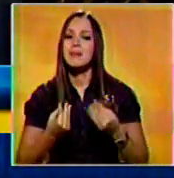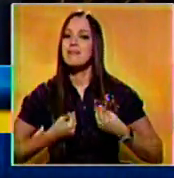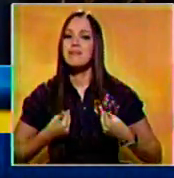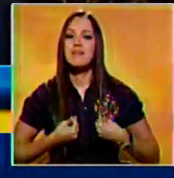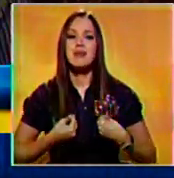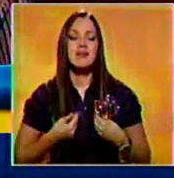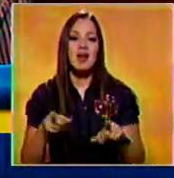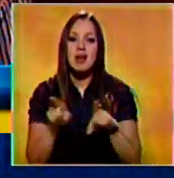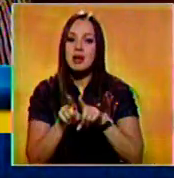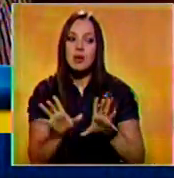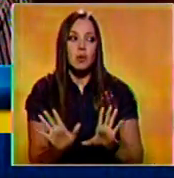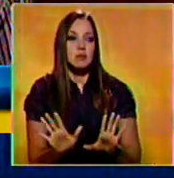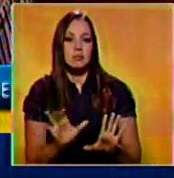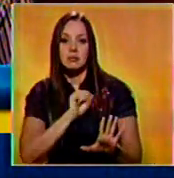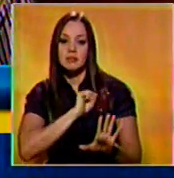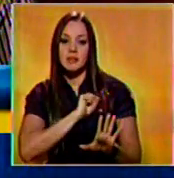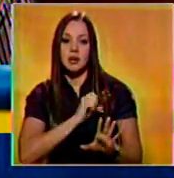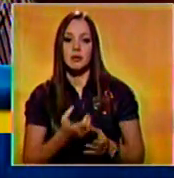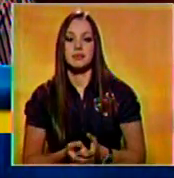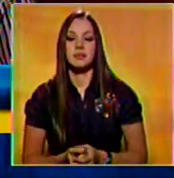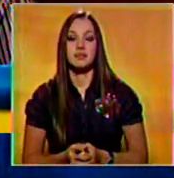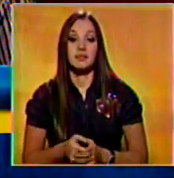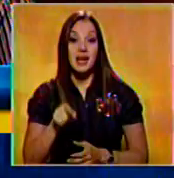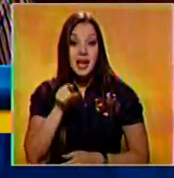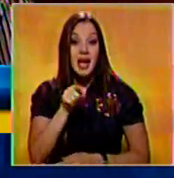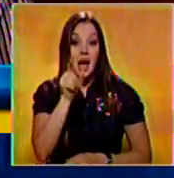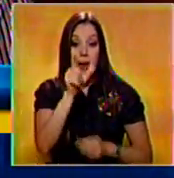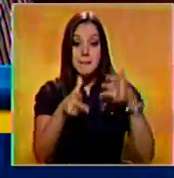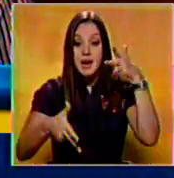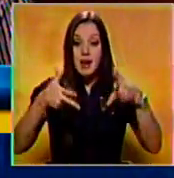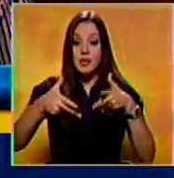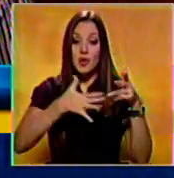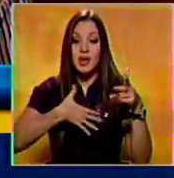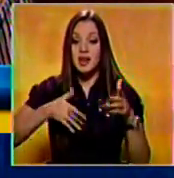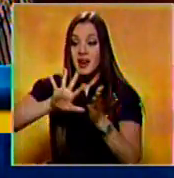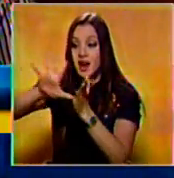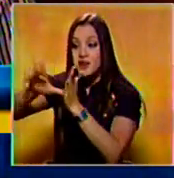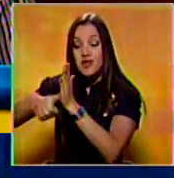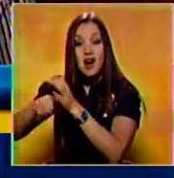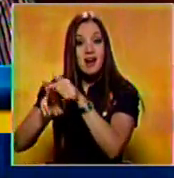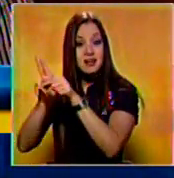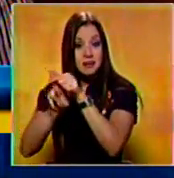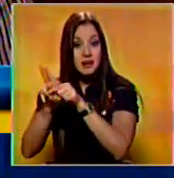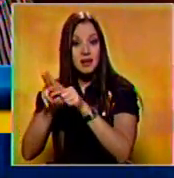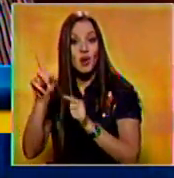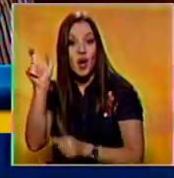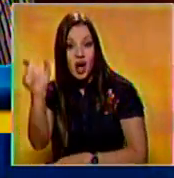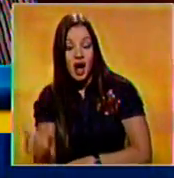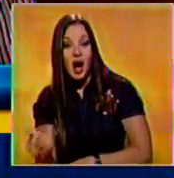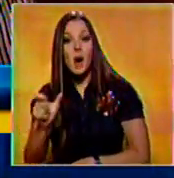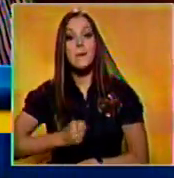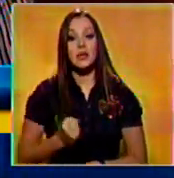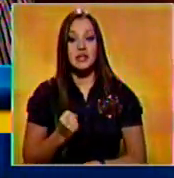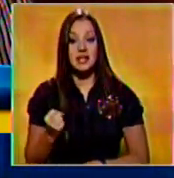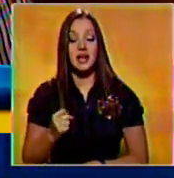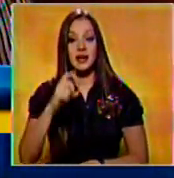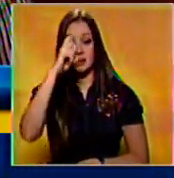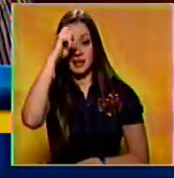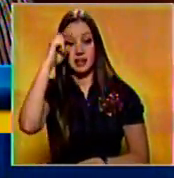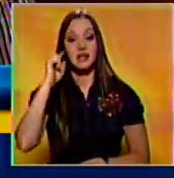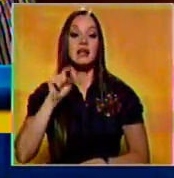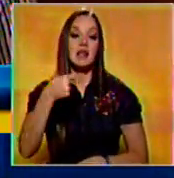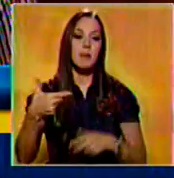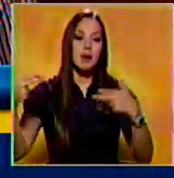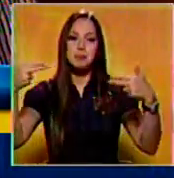un toque de queda. Trataron de quitarle el armamento a un funcionario de la policía y hubo hasta